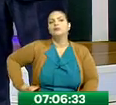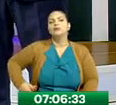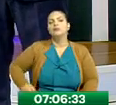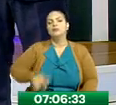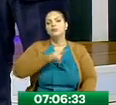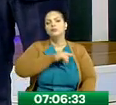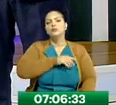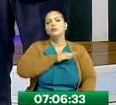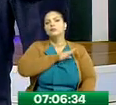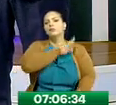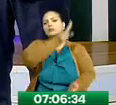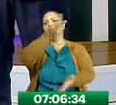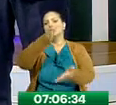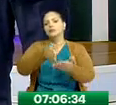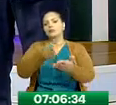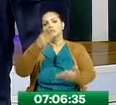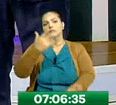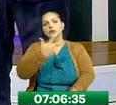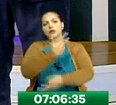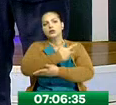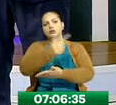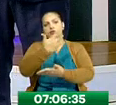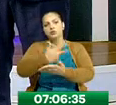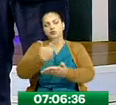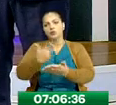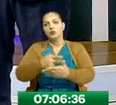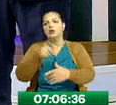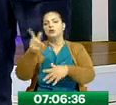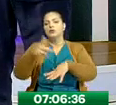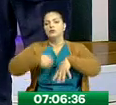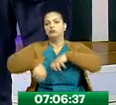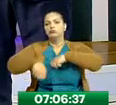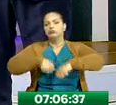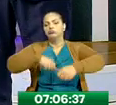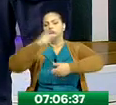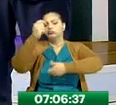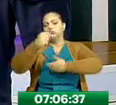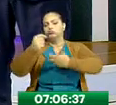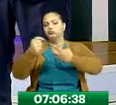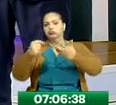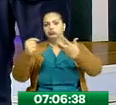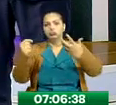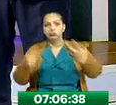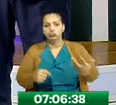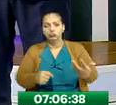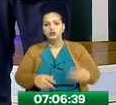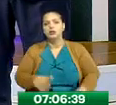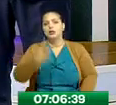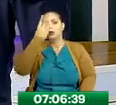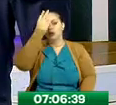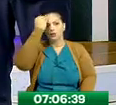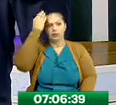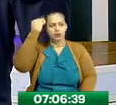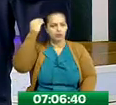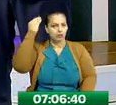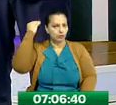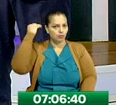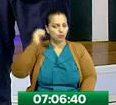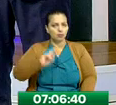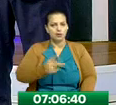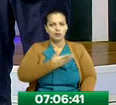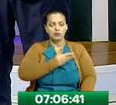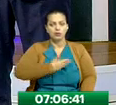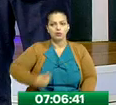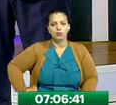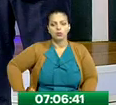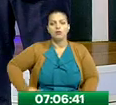visitó la provincia de Chimborazo, donde cumplió una apretada agenda. En la ciudad de Riobamba, el segundo mandatario anunció la entrega